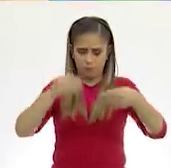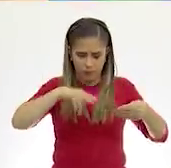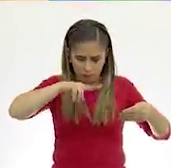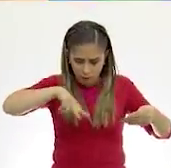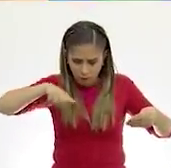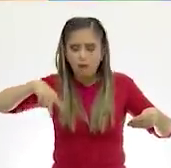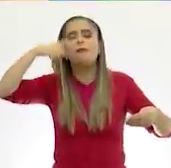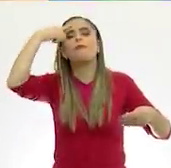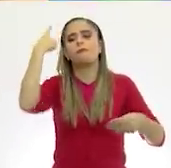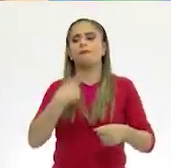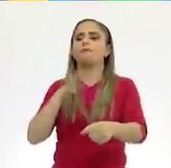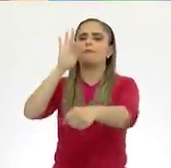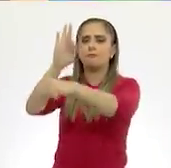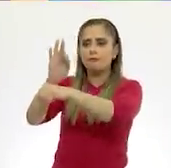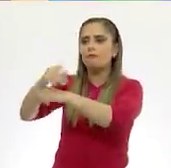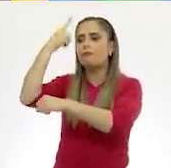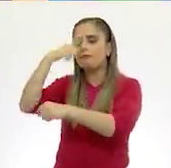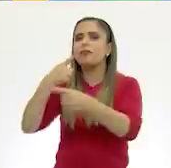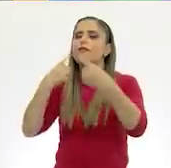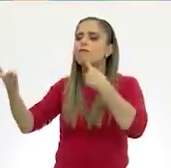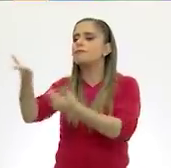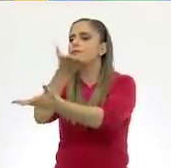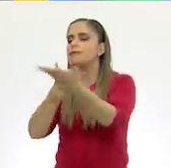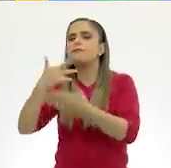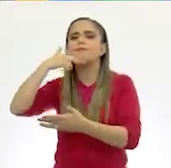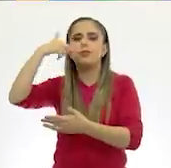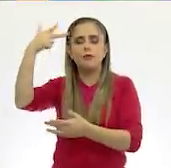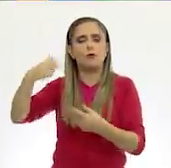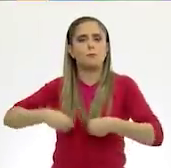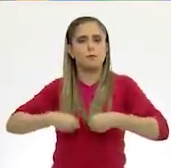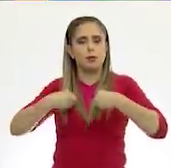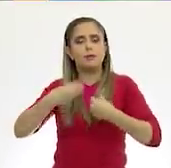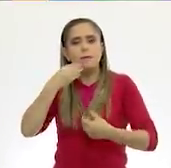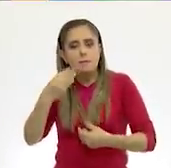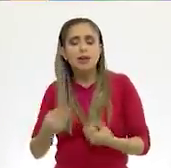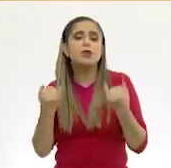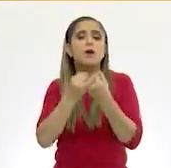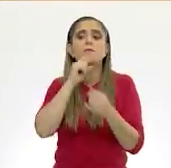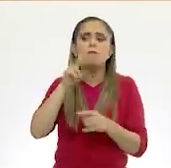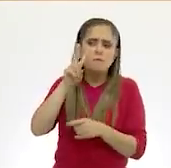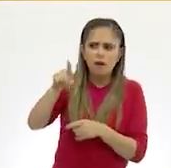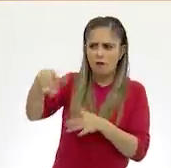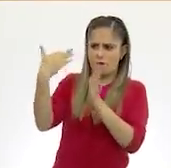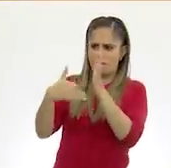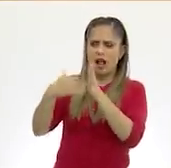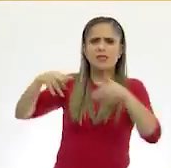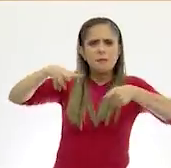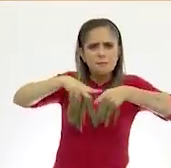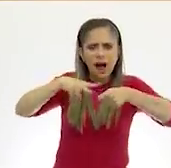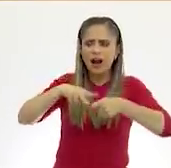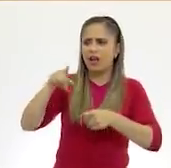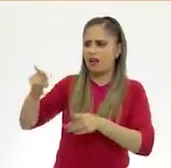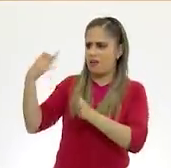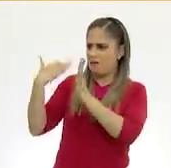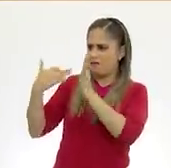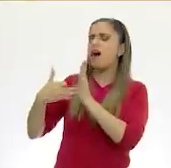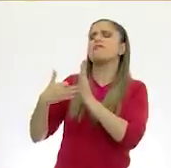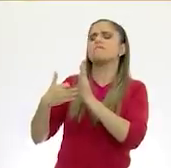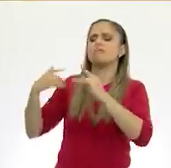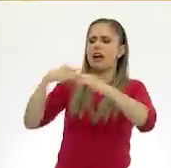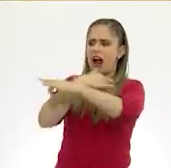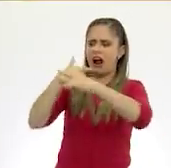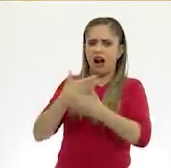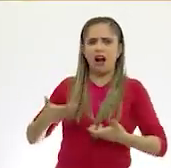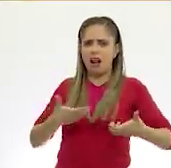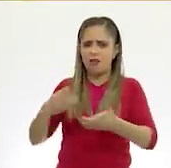convivencia, construir carreteras, parques, etc. Y este instituto permite tener el